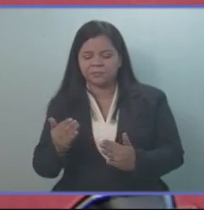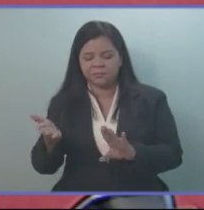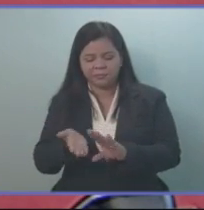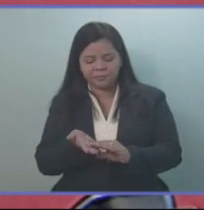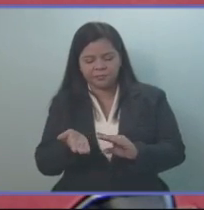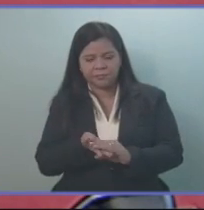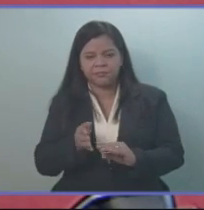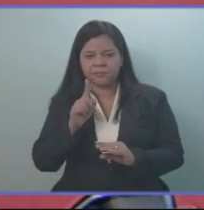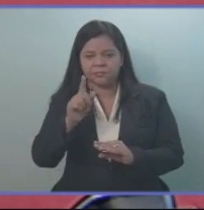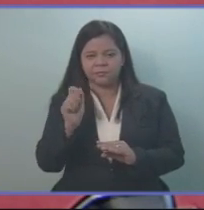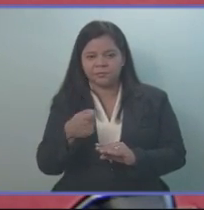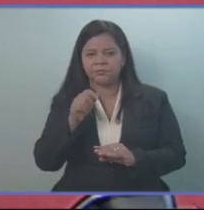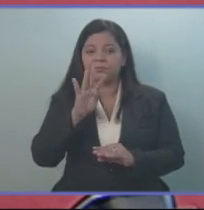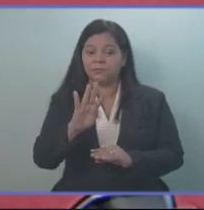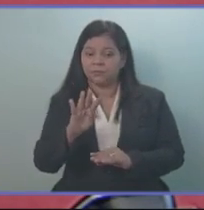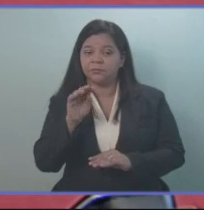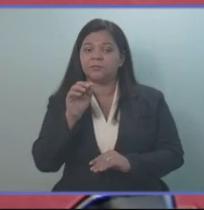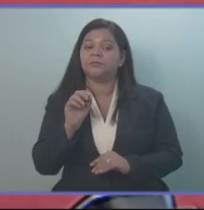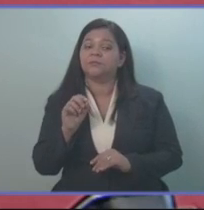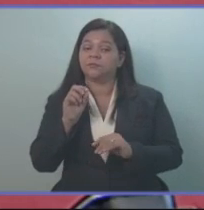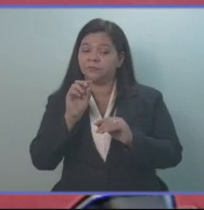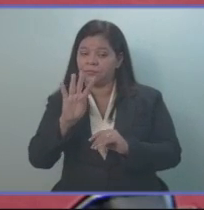expedientes